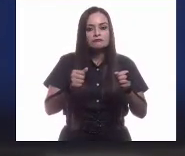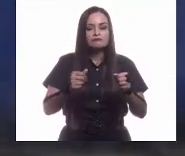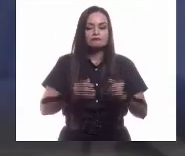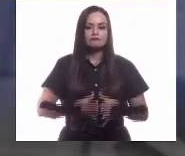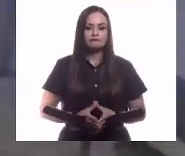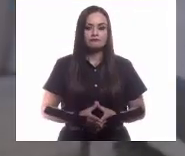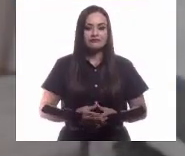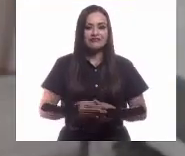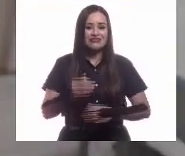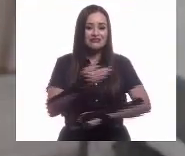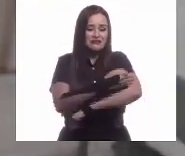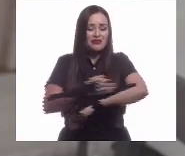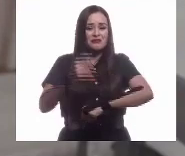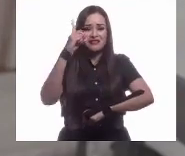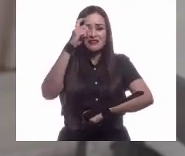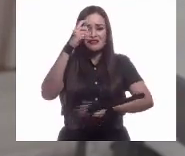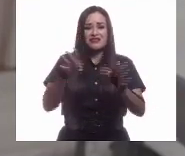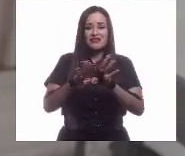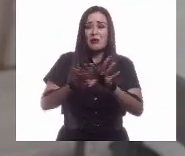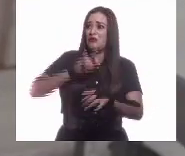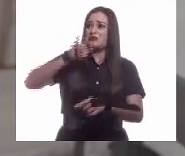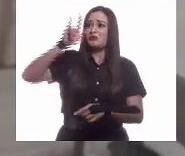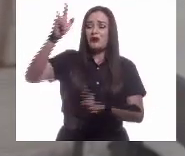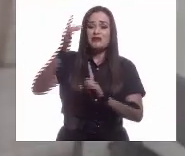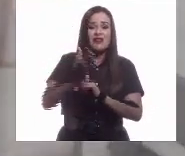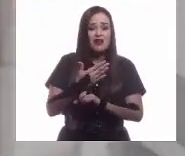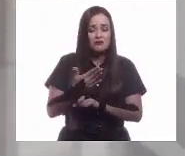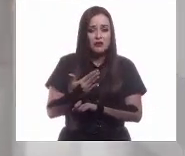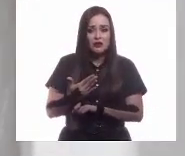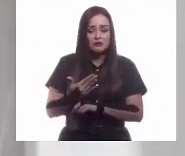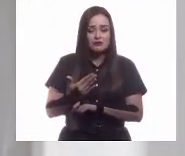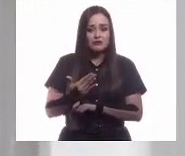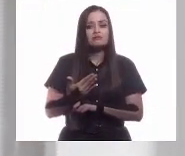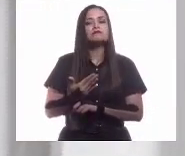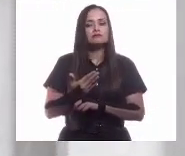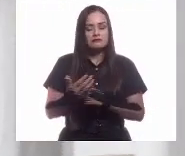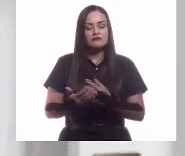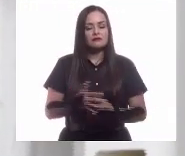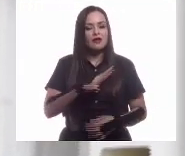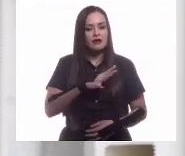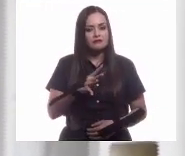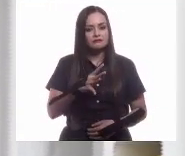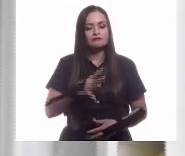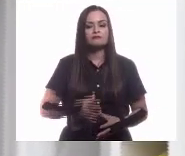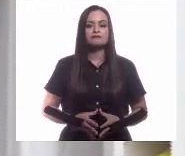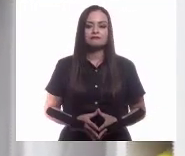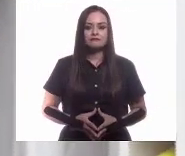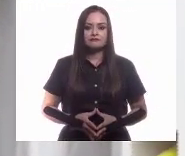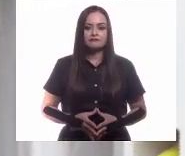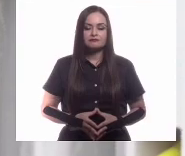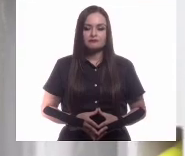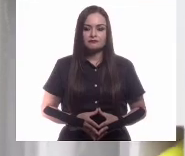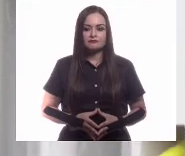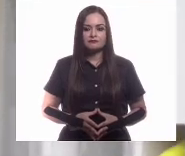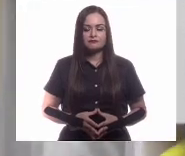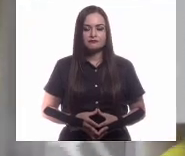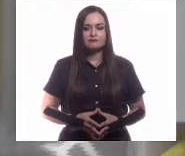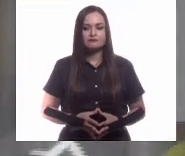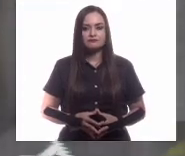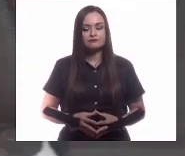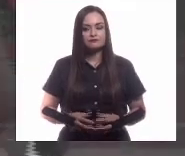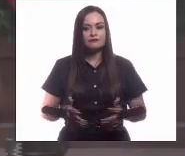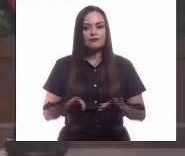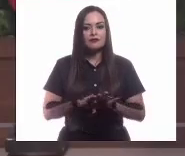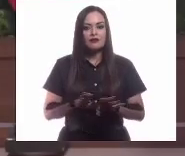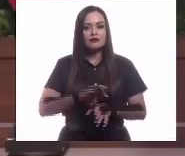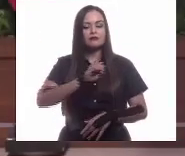a miles de familias los traslados por su cuenta cuando se presentan padecimientos. La mejor forma de preservar